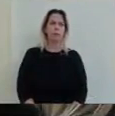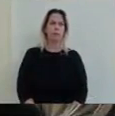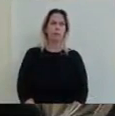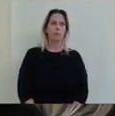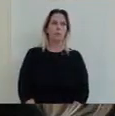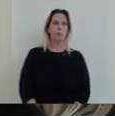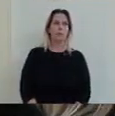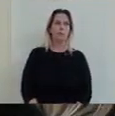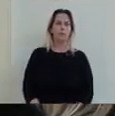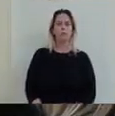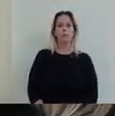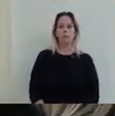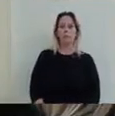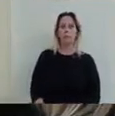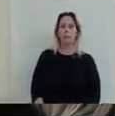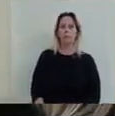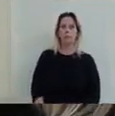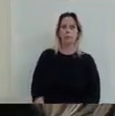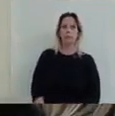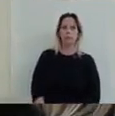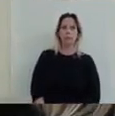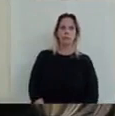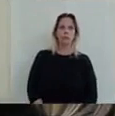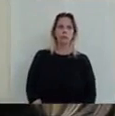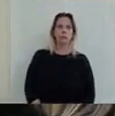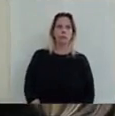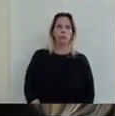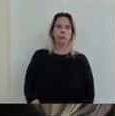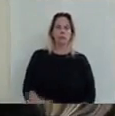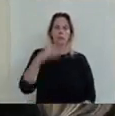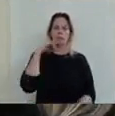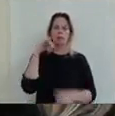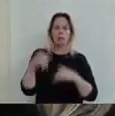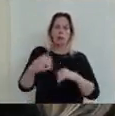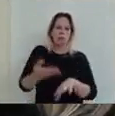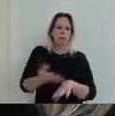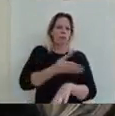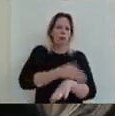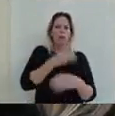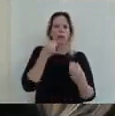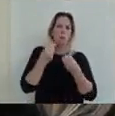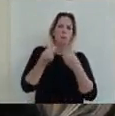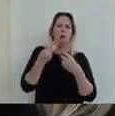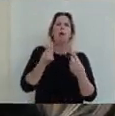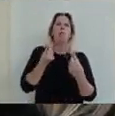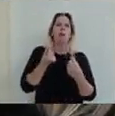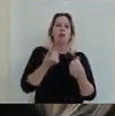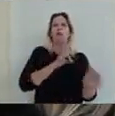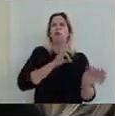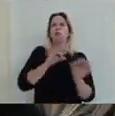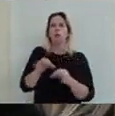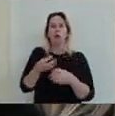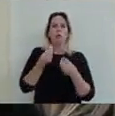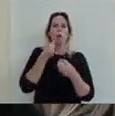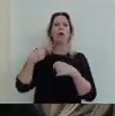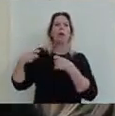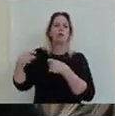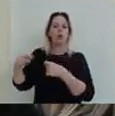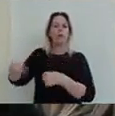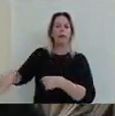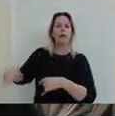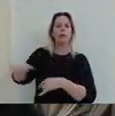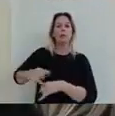arcas municipales, como bien lo ha dicho la concejal Moreira, fecha esta que nosotros no sabíamos. Tampoco estamos